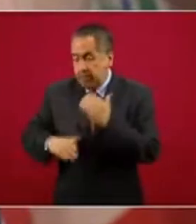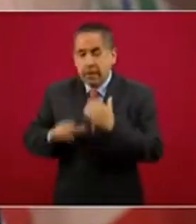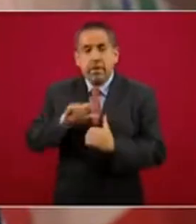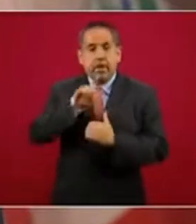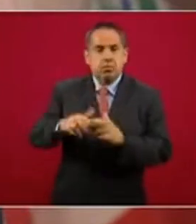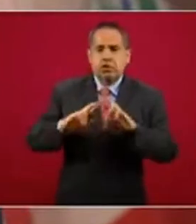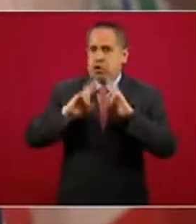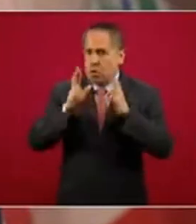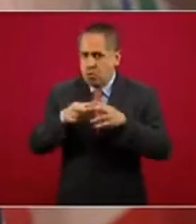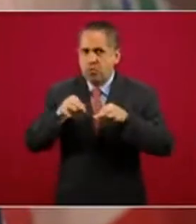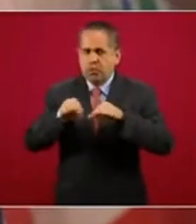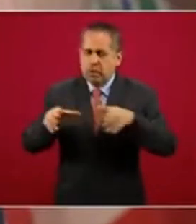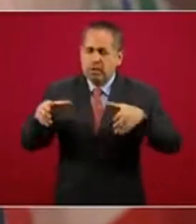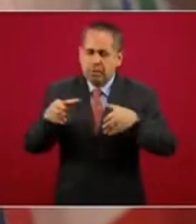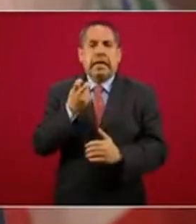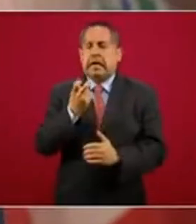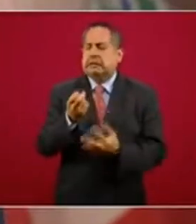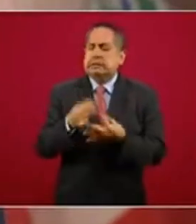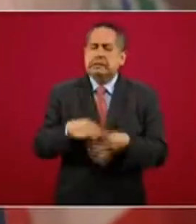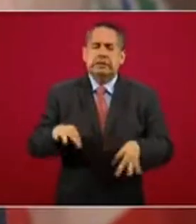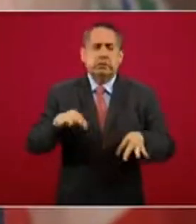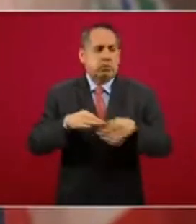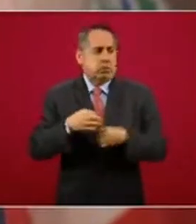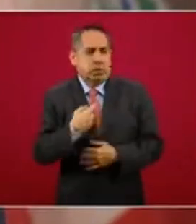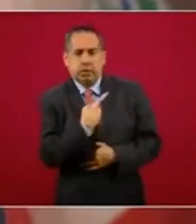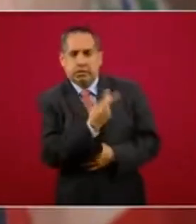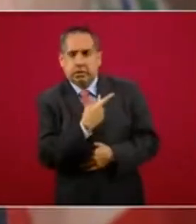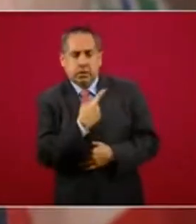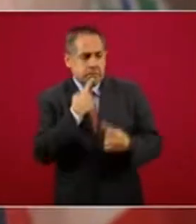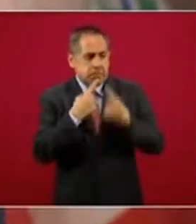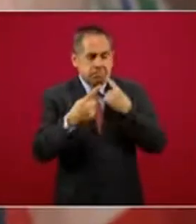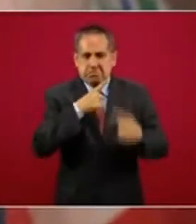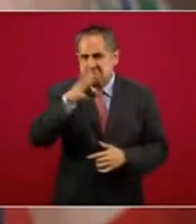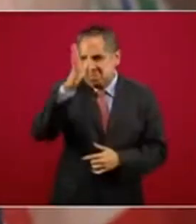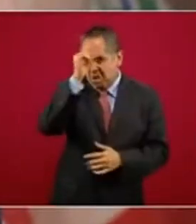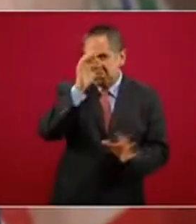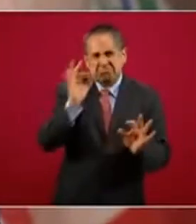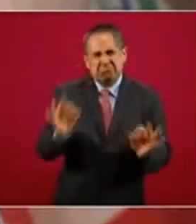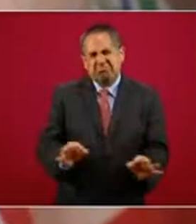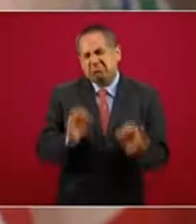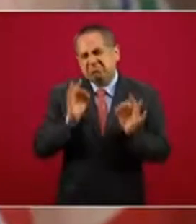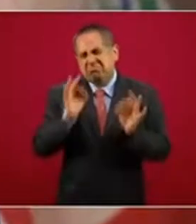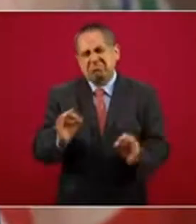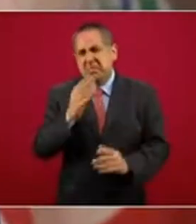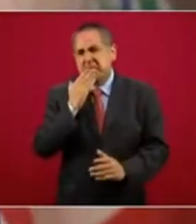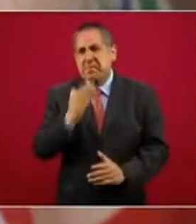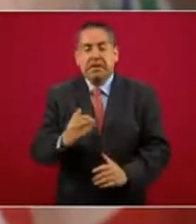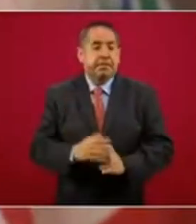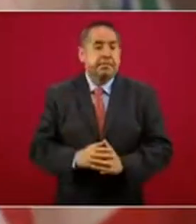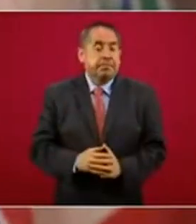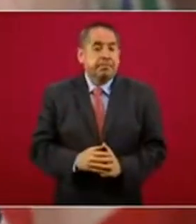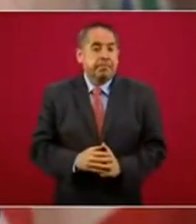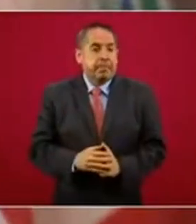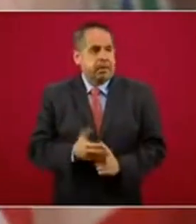trátame bien y te voy a dar todo. Comida, café, cigarros, drogas. Bueno, de todo. Ven